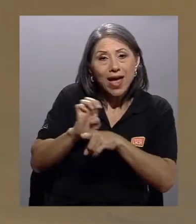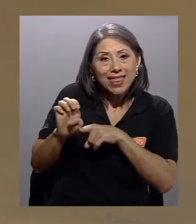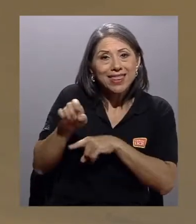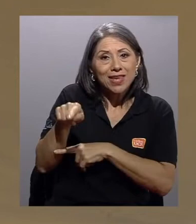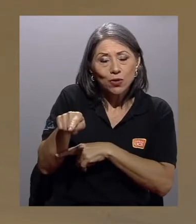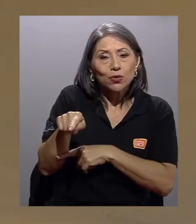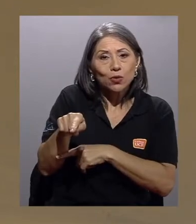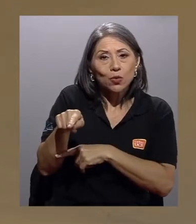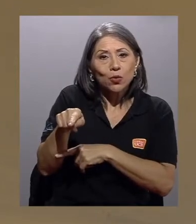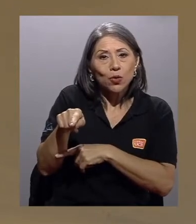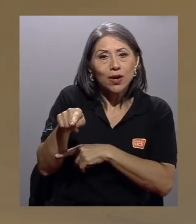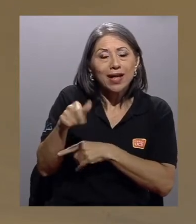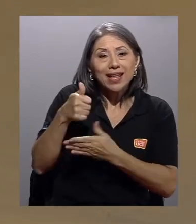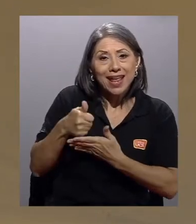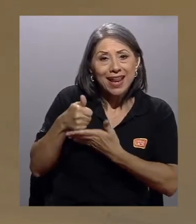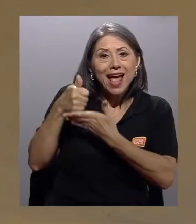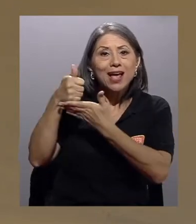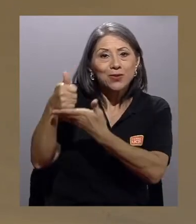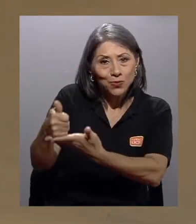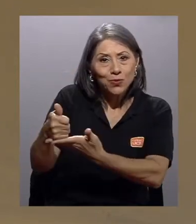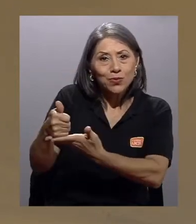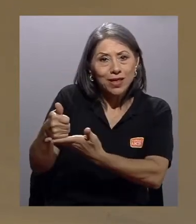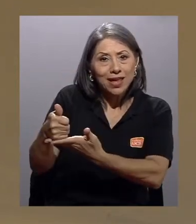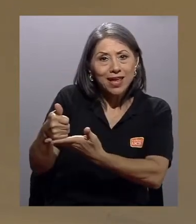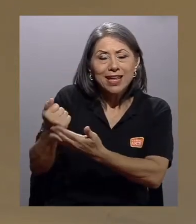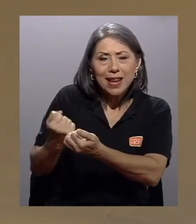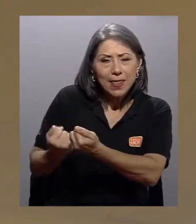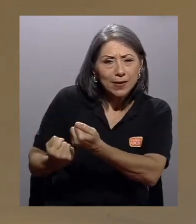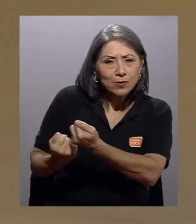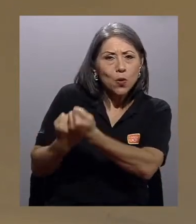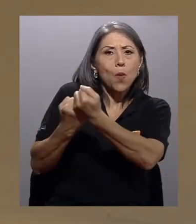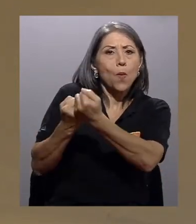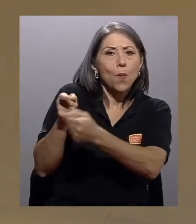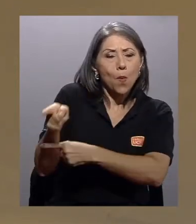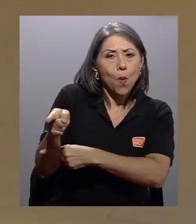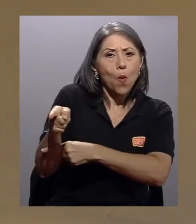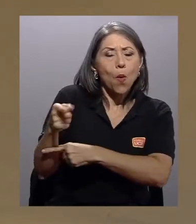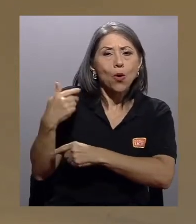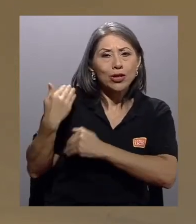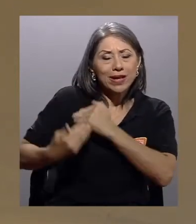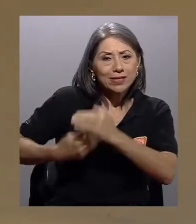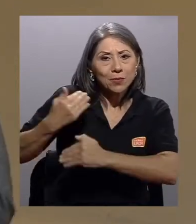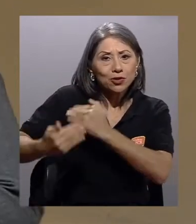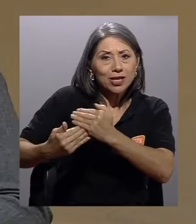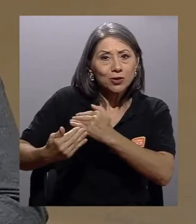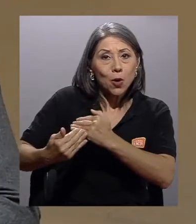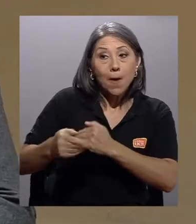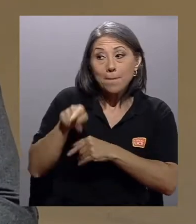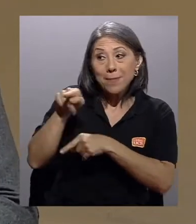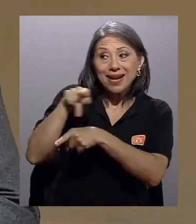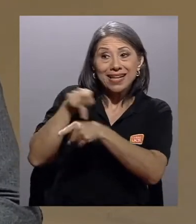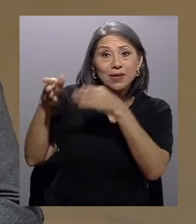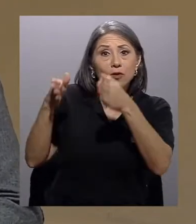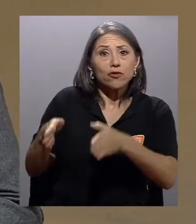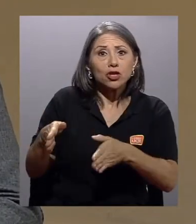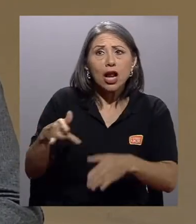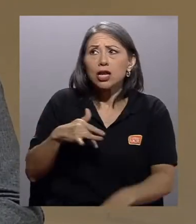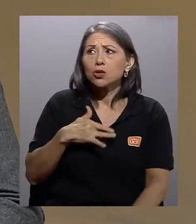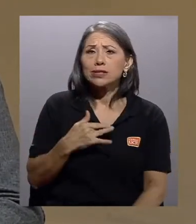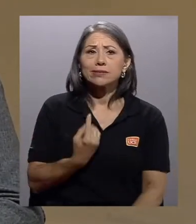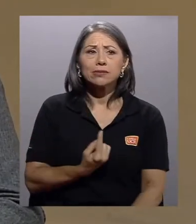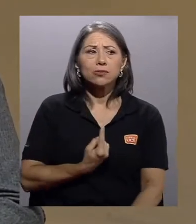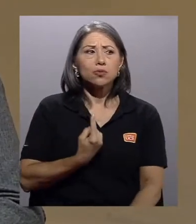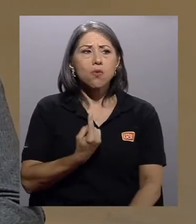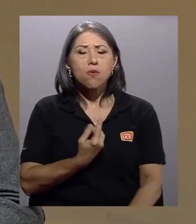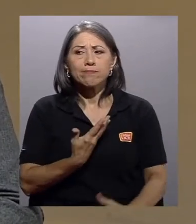equipo bioético que le ayude, que le dé soporte en todo este proceso para que ese profesional no esté